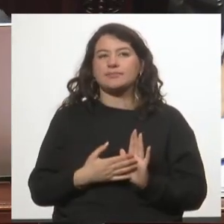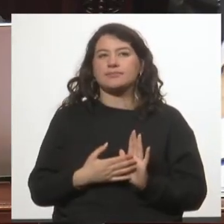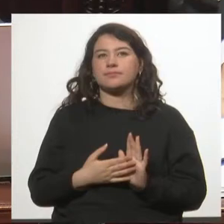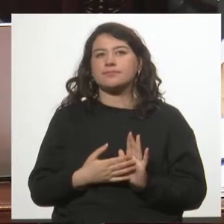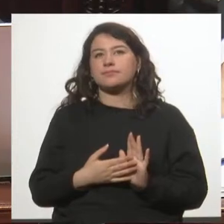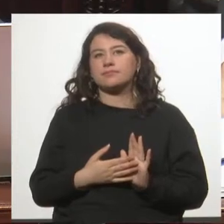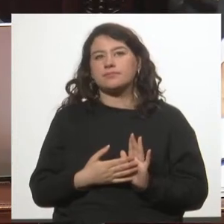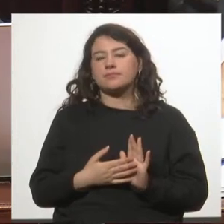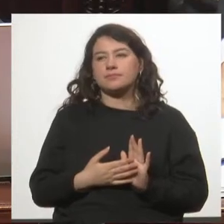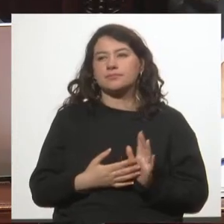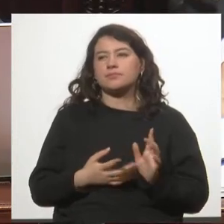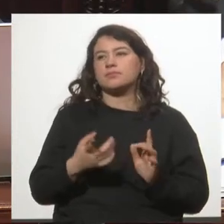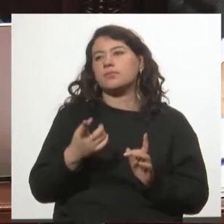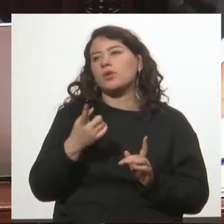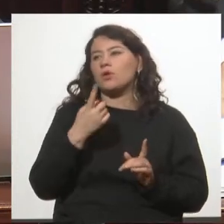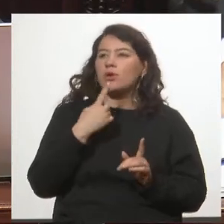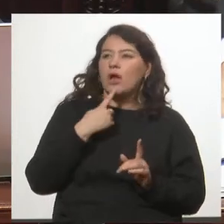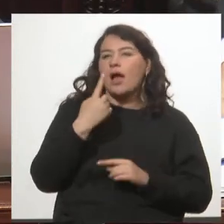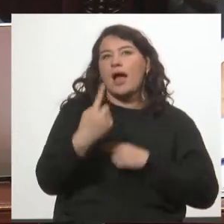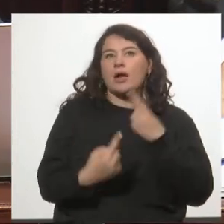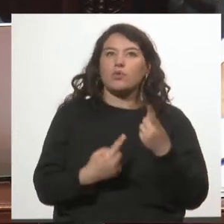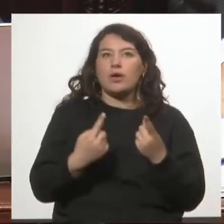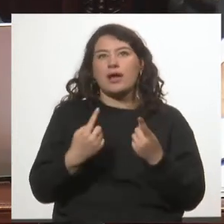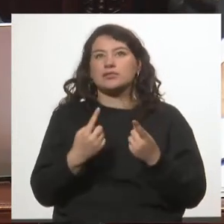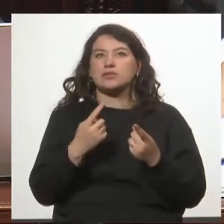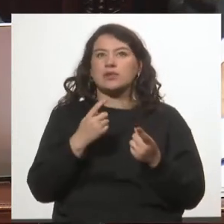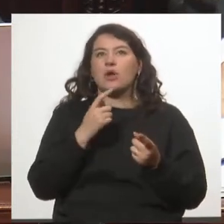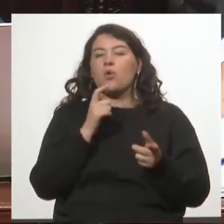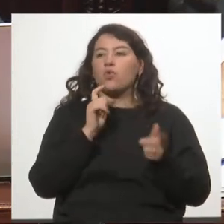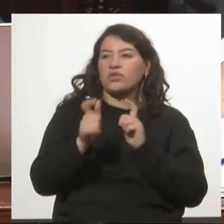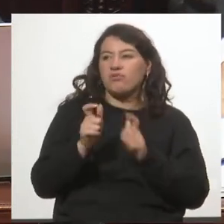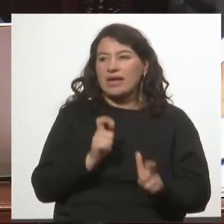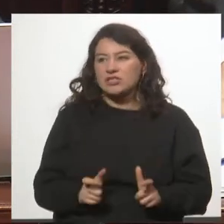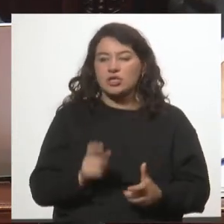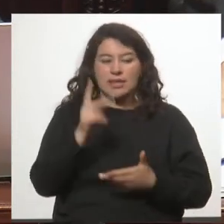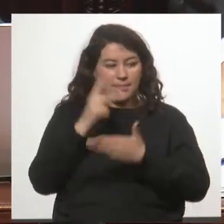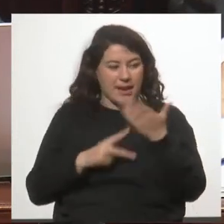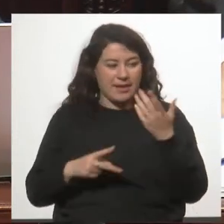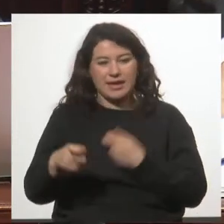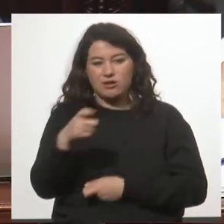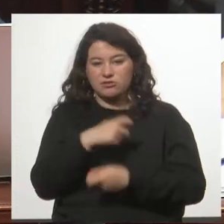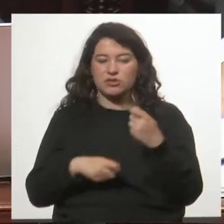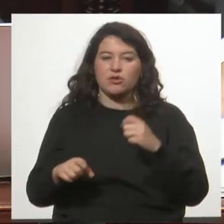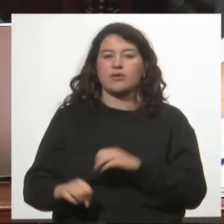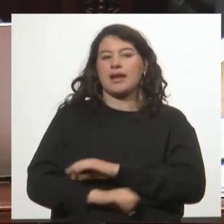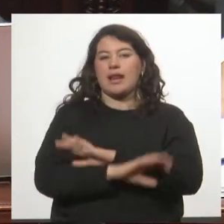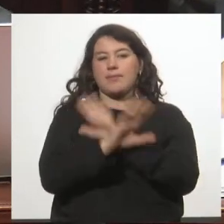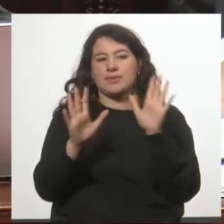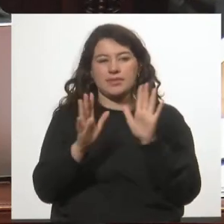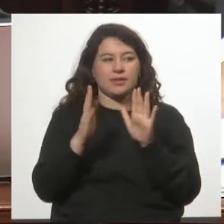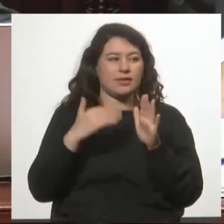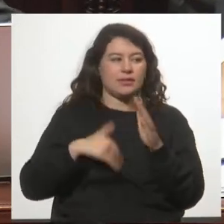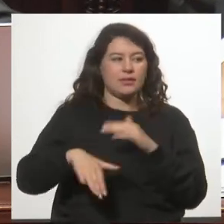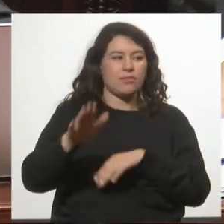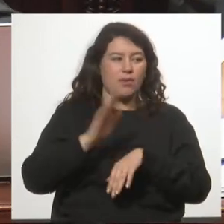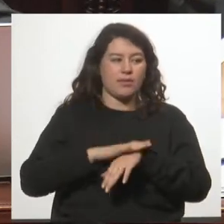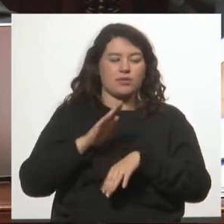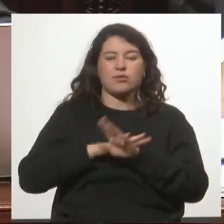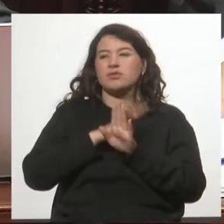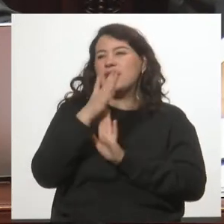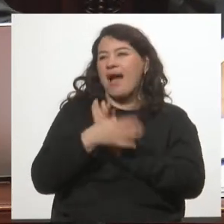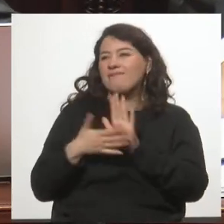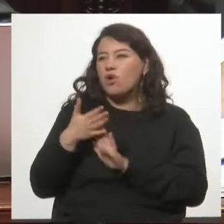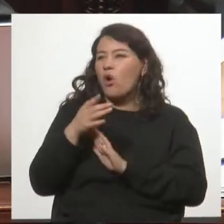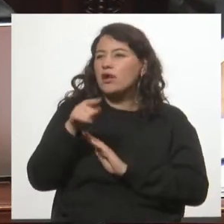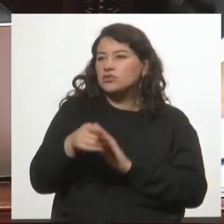sobre algunas justificaciones que se hacían en el plan de negocios digo claramente este en algún momento se habló de que eso iba a